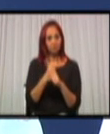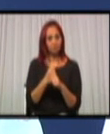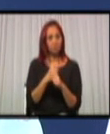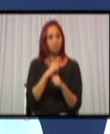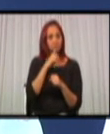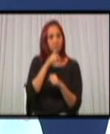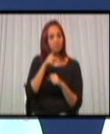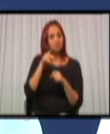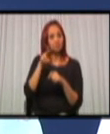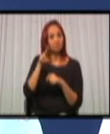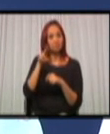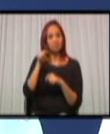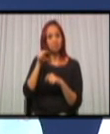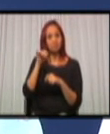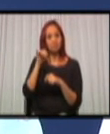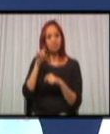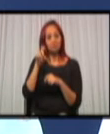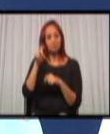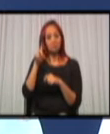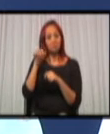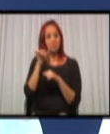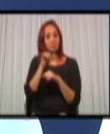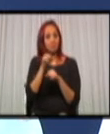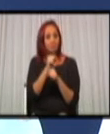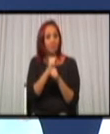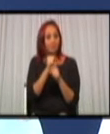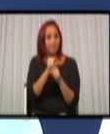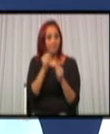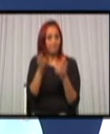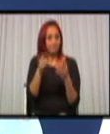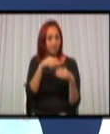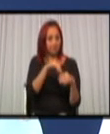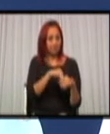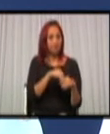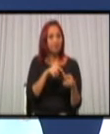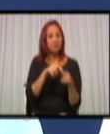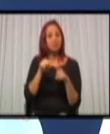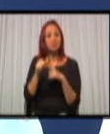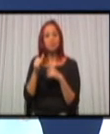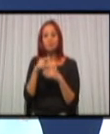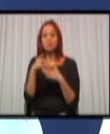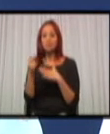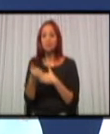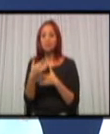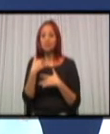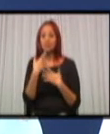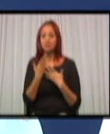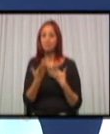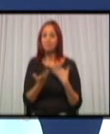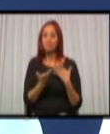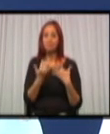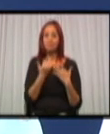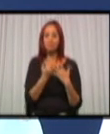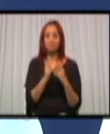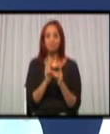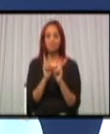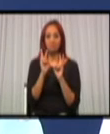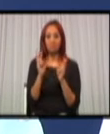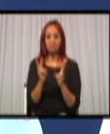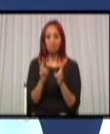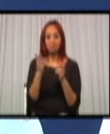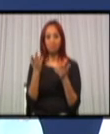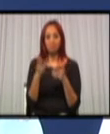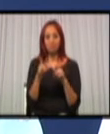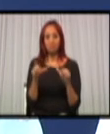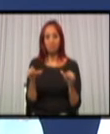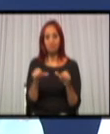unidad con Empleate. Y el segundo proyecto que tenemos con base al empleo es el tema de la